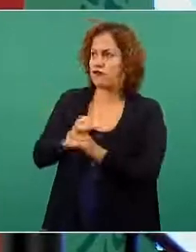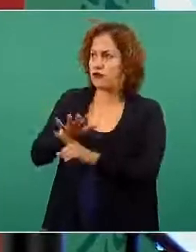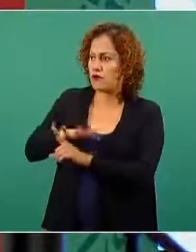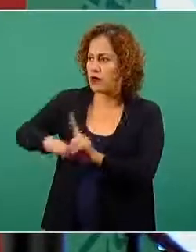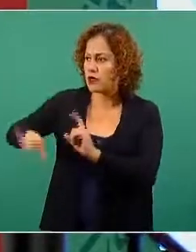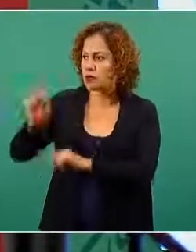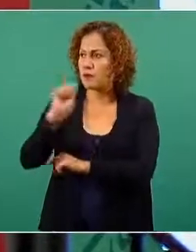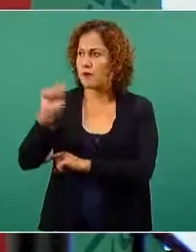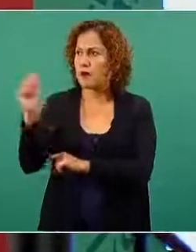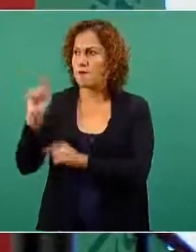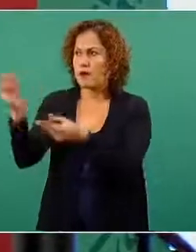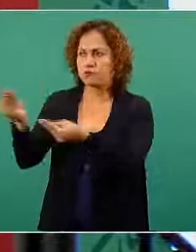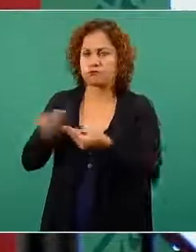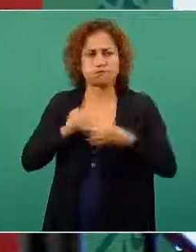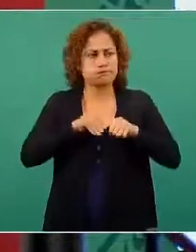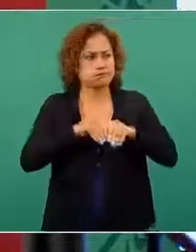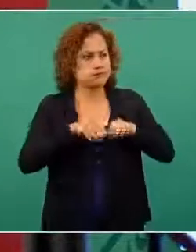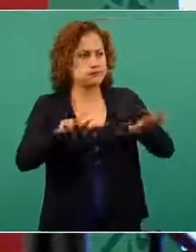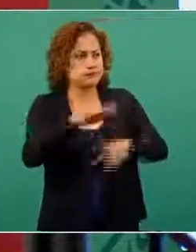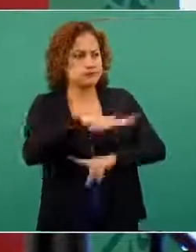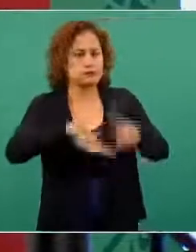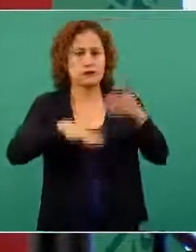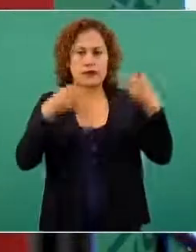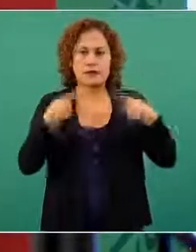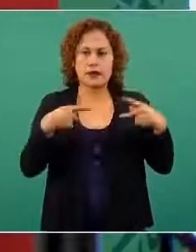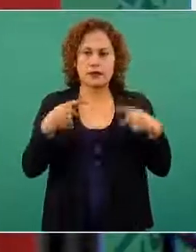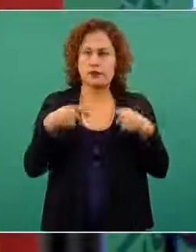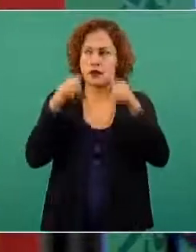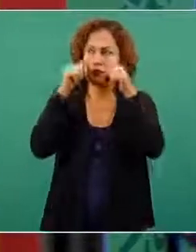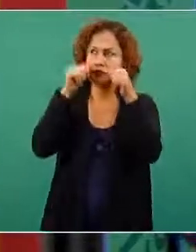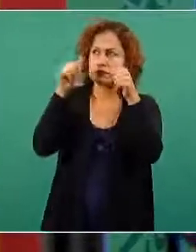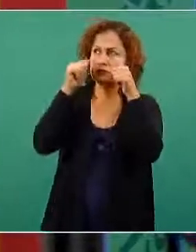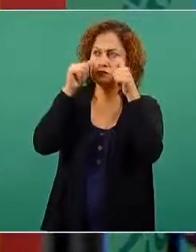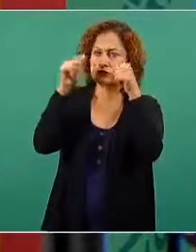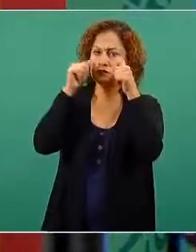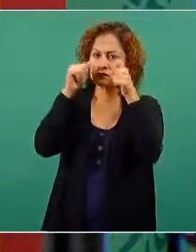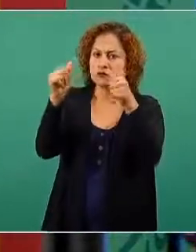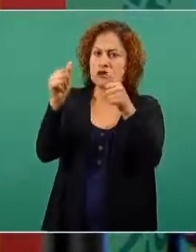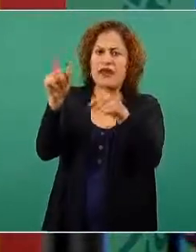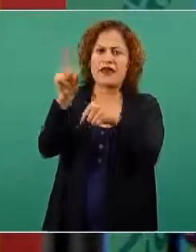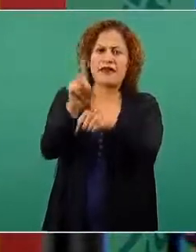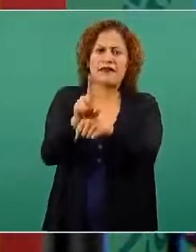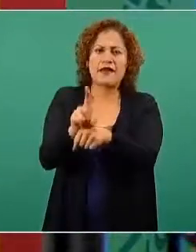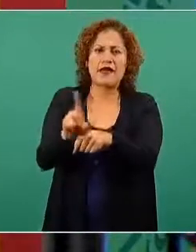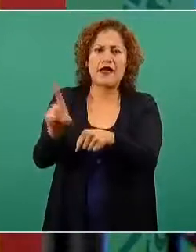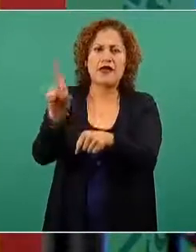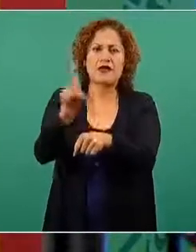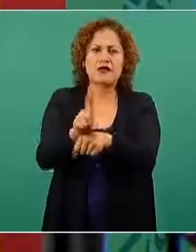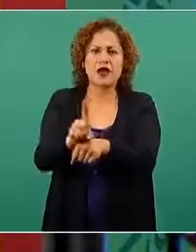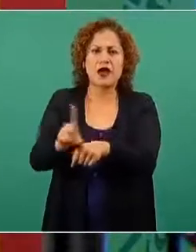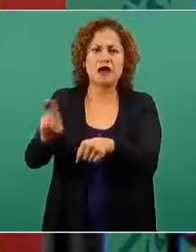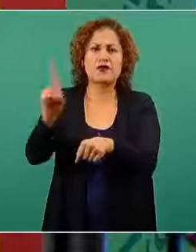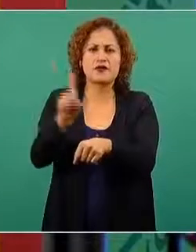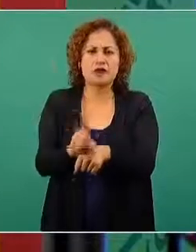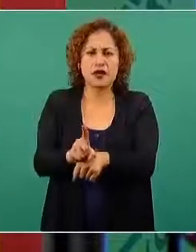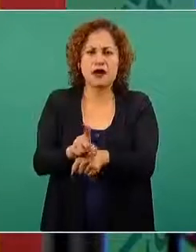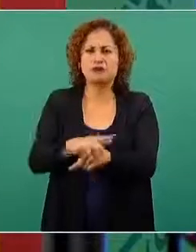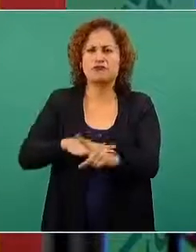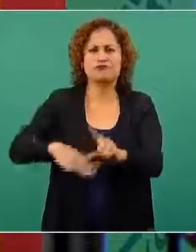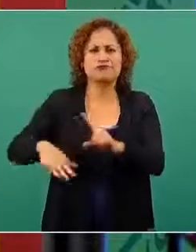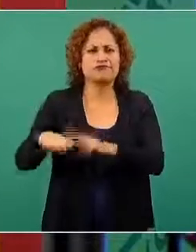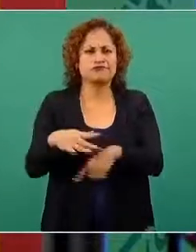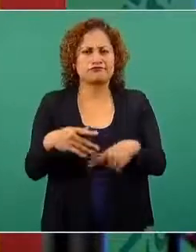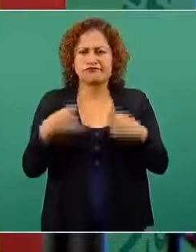virus y la enfermedad. Y eso lo transmitíamos todos los días, lloviera, tronara